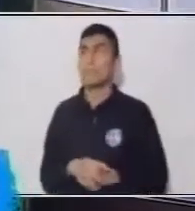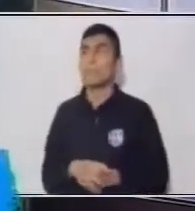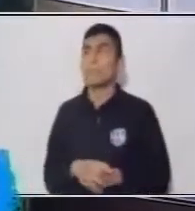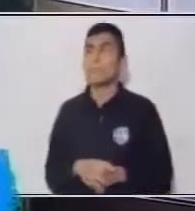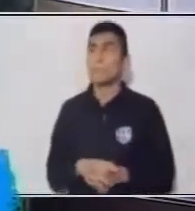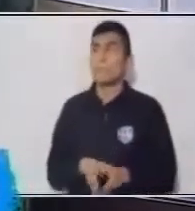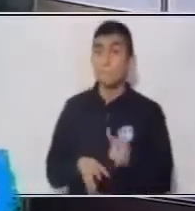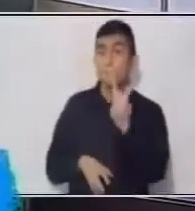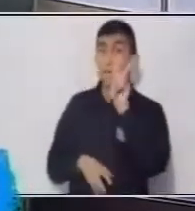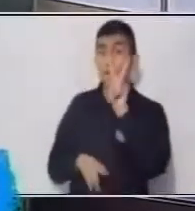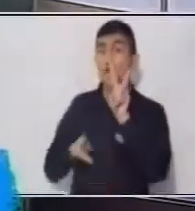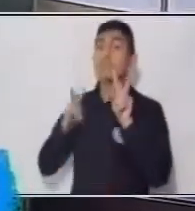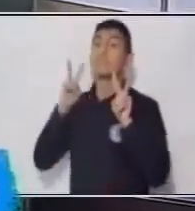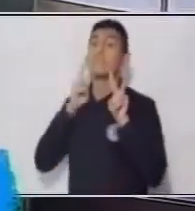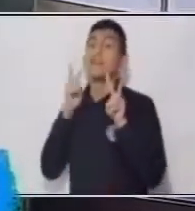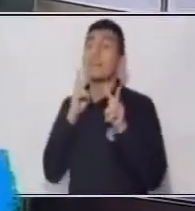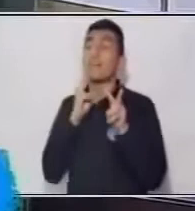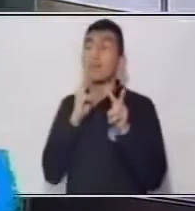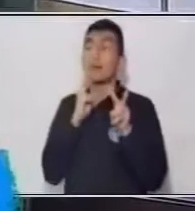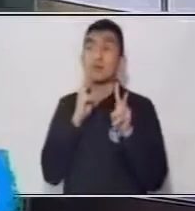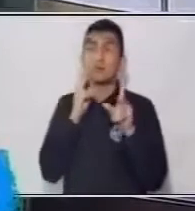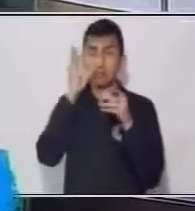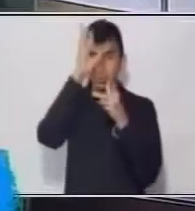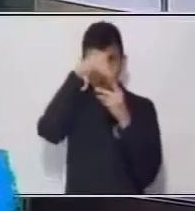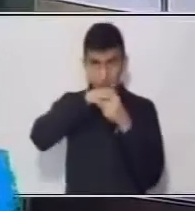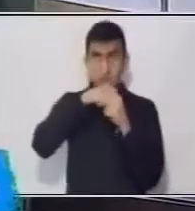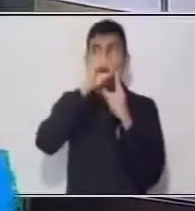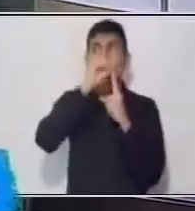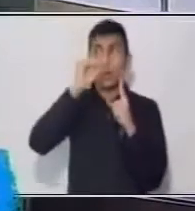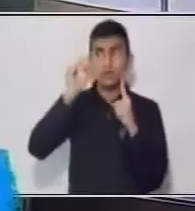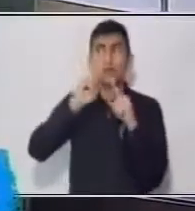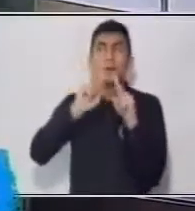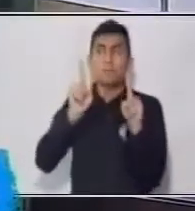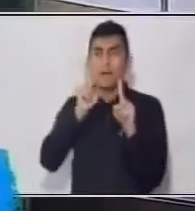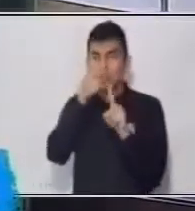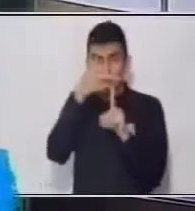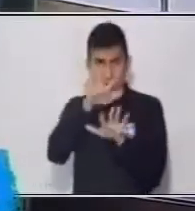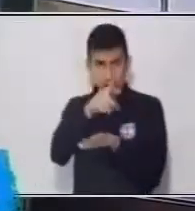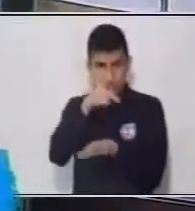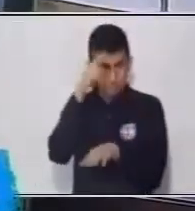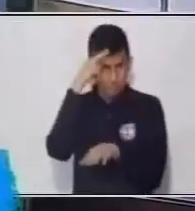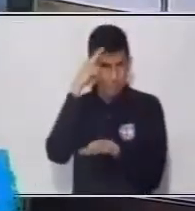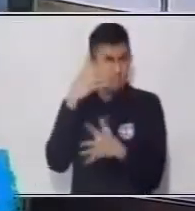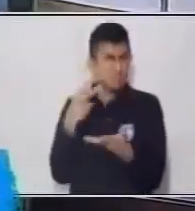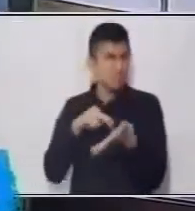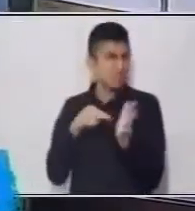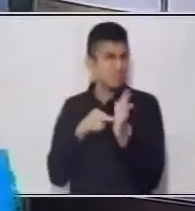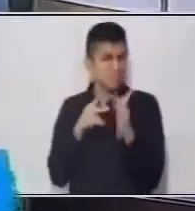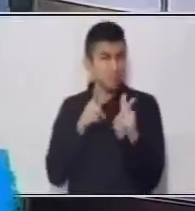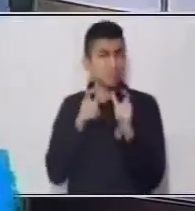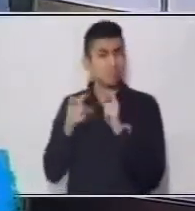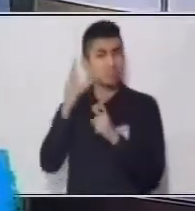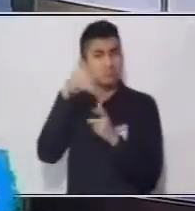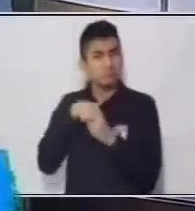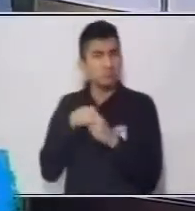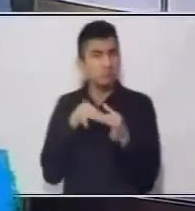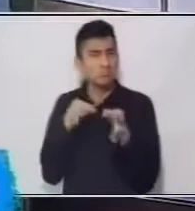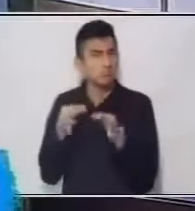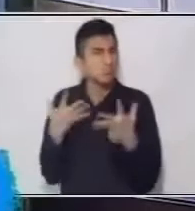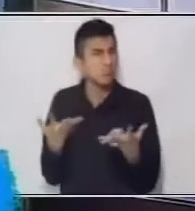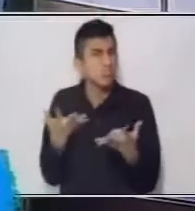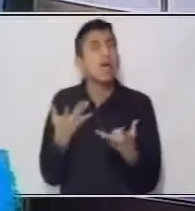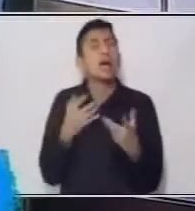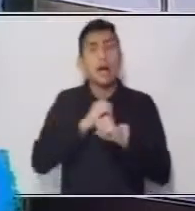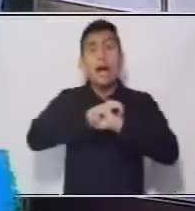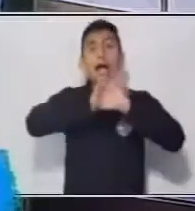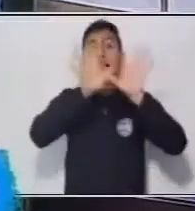dos verbos, dos acciones dentro de la oración, pero si recordamos que es una coordinada explicativa, explica o